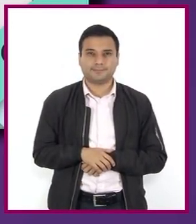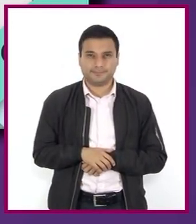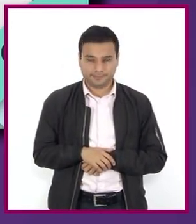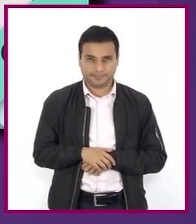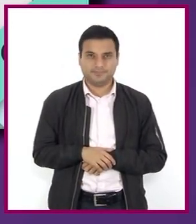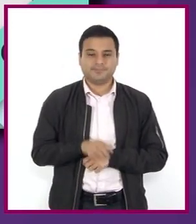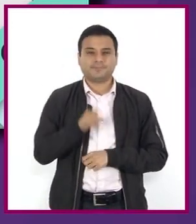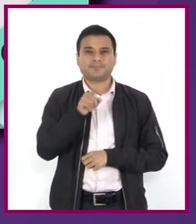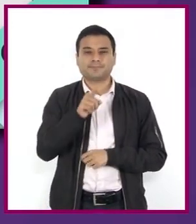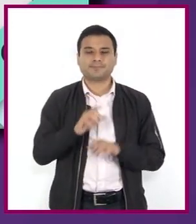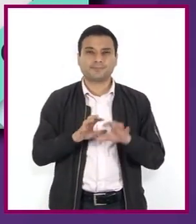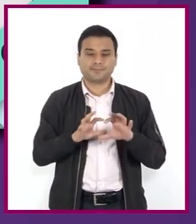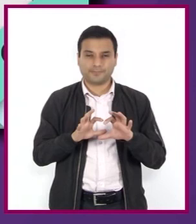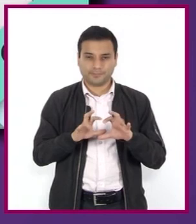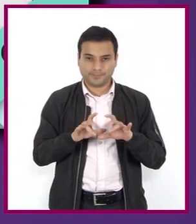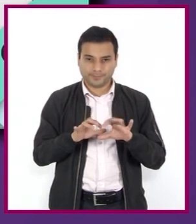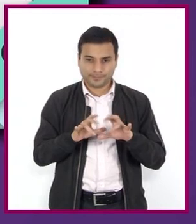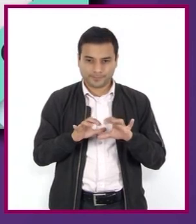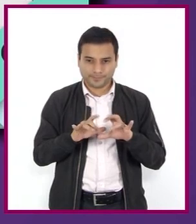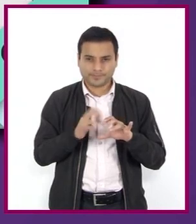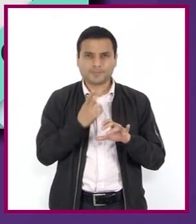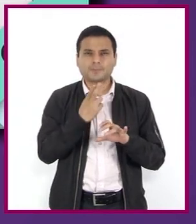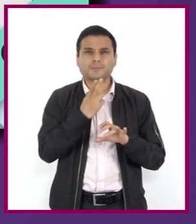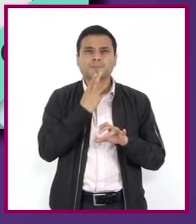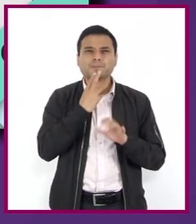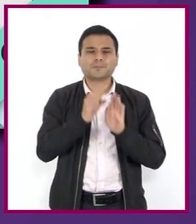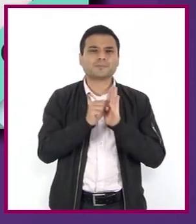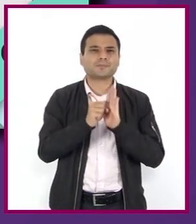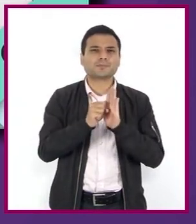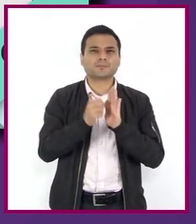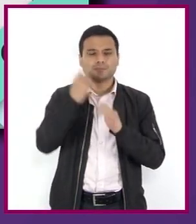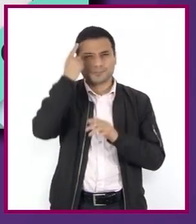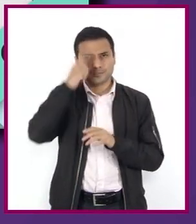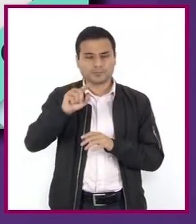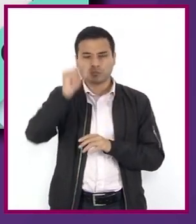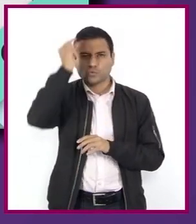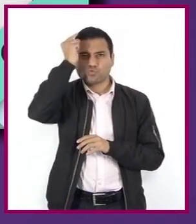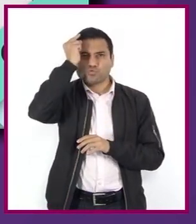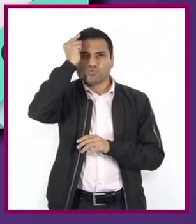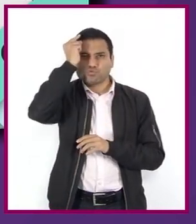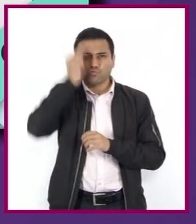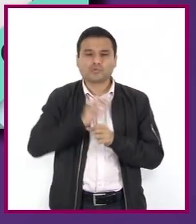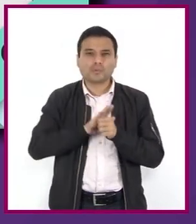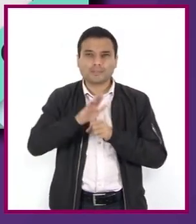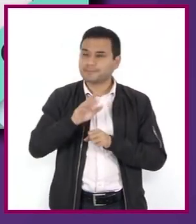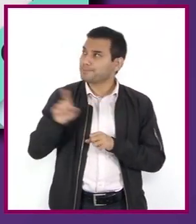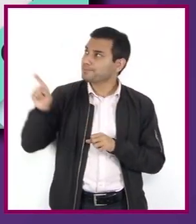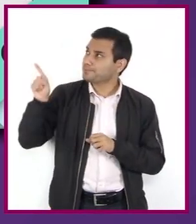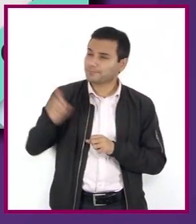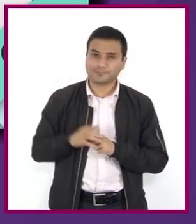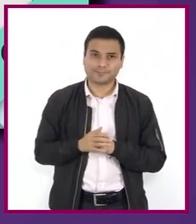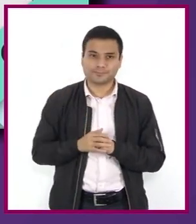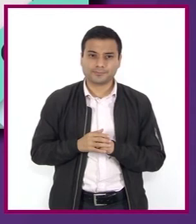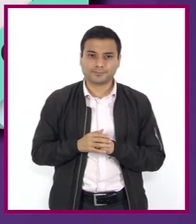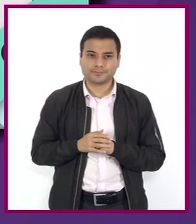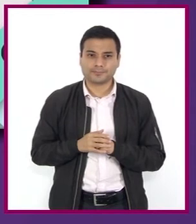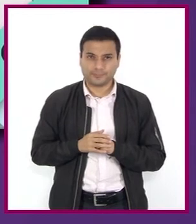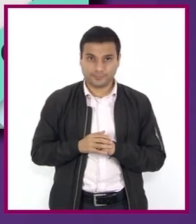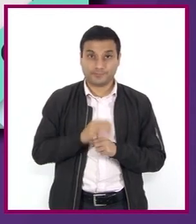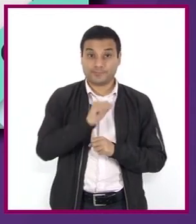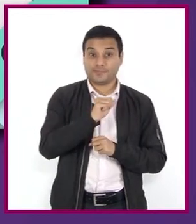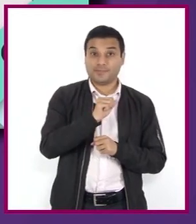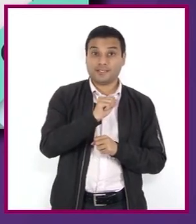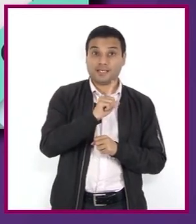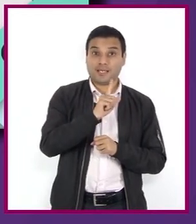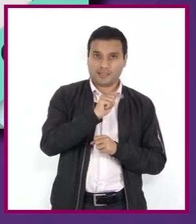hoja de cálculo, el símbolo que ocupamos para una potencia es este, y lo obtenemos tecleando a la vez Alt